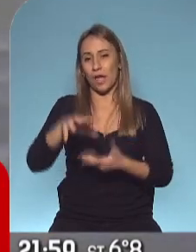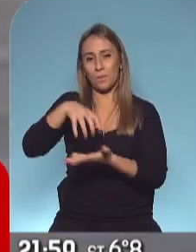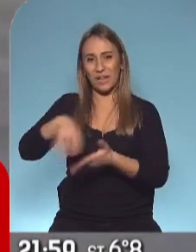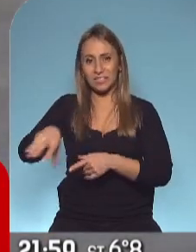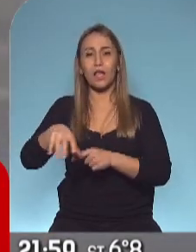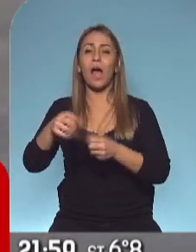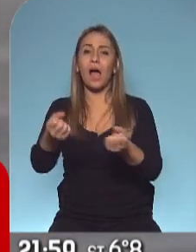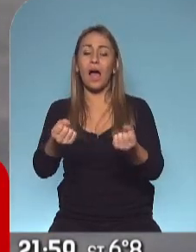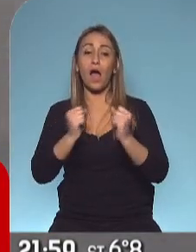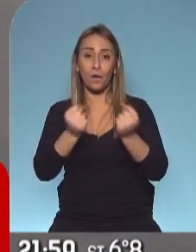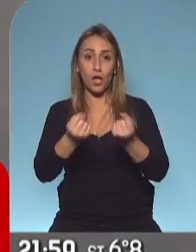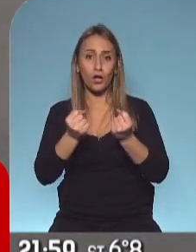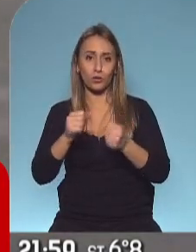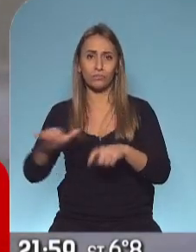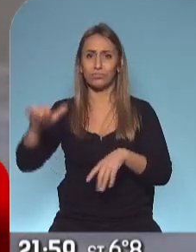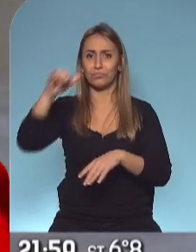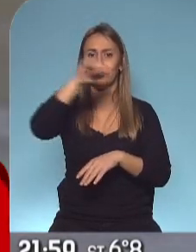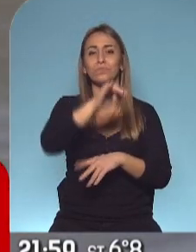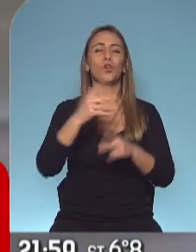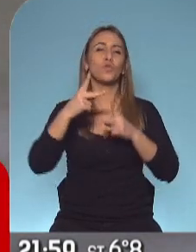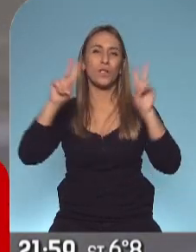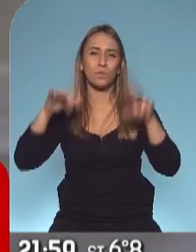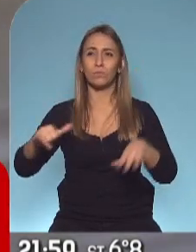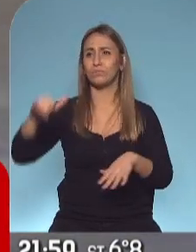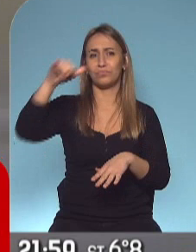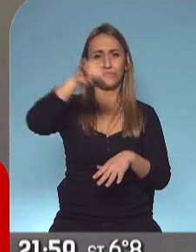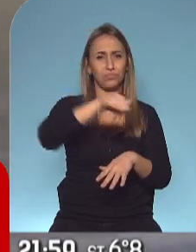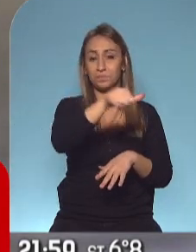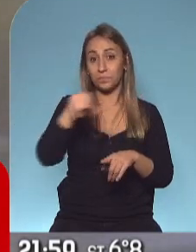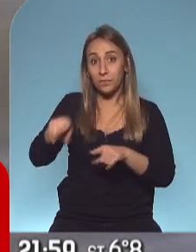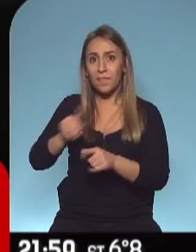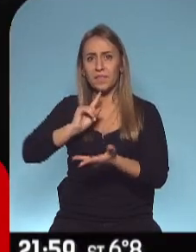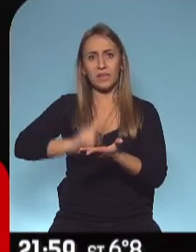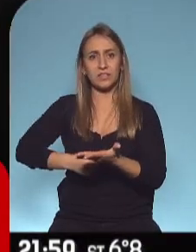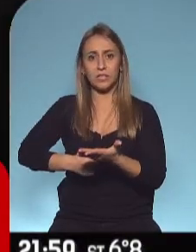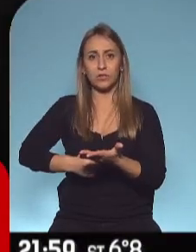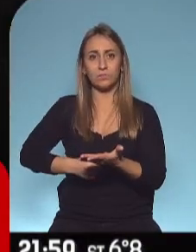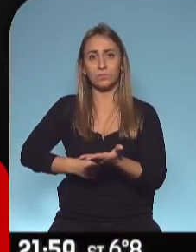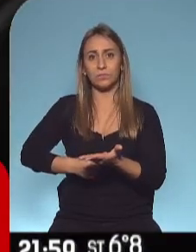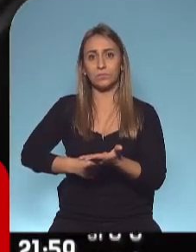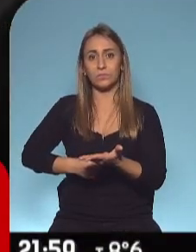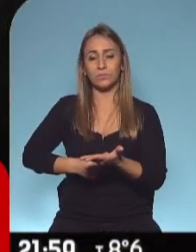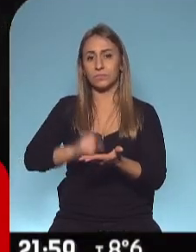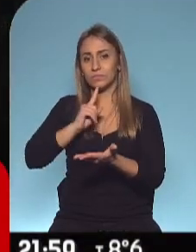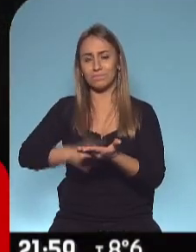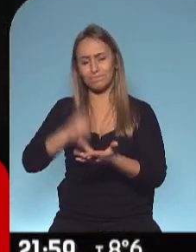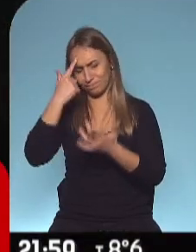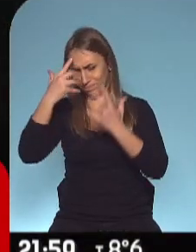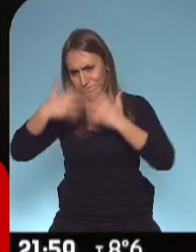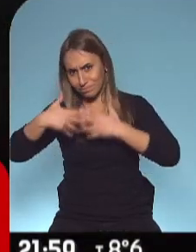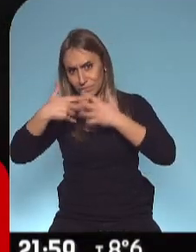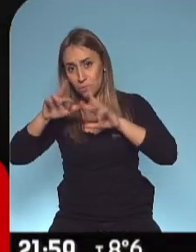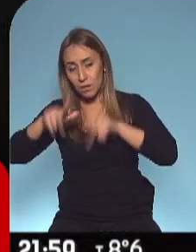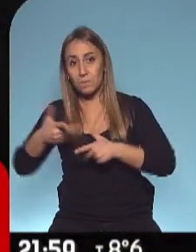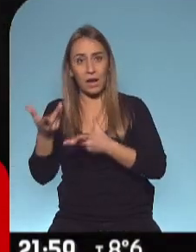que se utilizan habitualmente para realizar recorridos turísticos, han decidido por su cuenta tratar de ayudar de alguna manera a